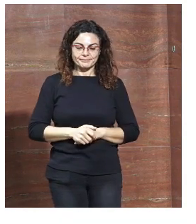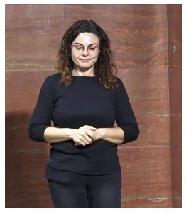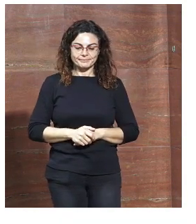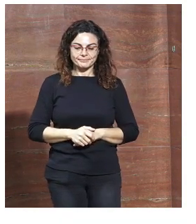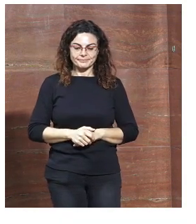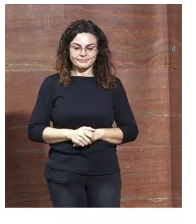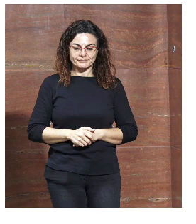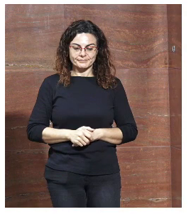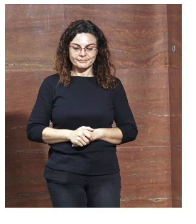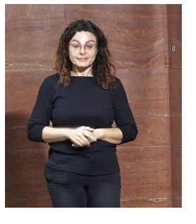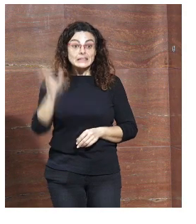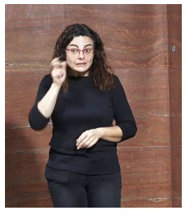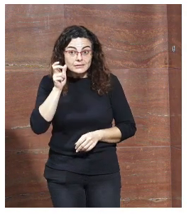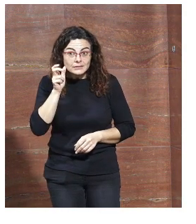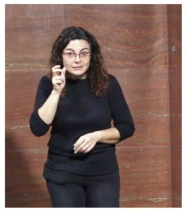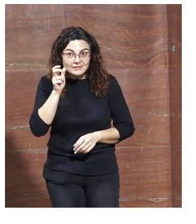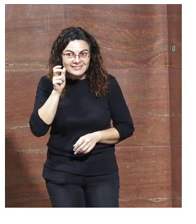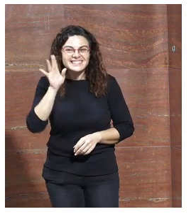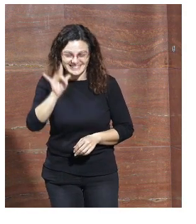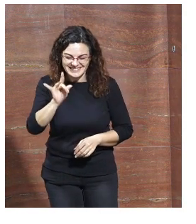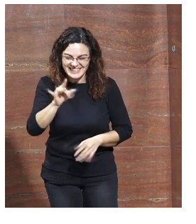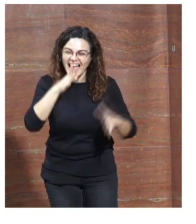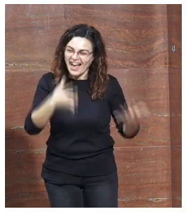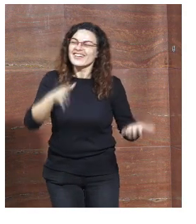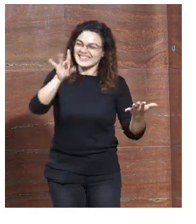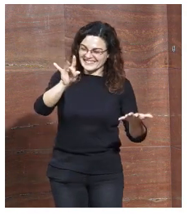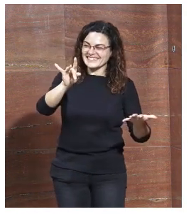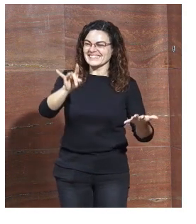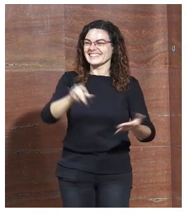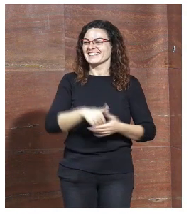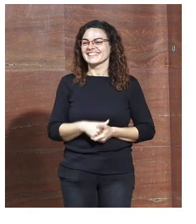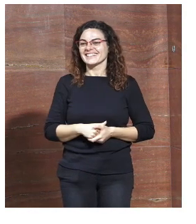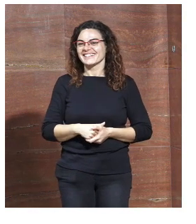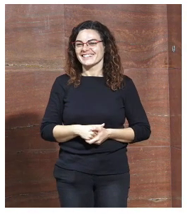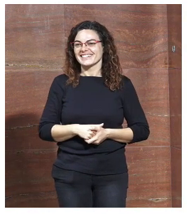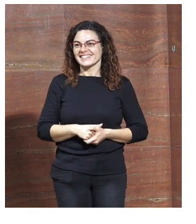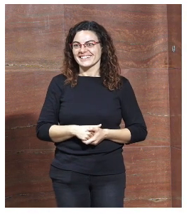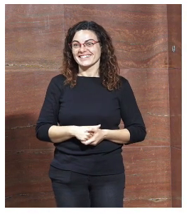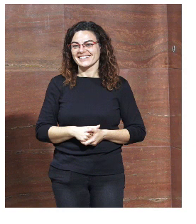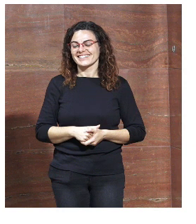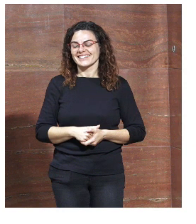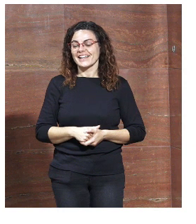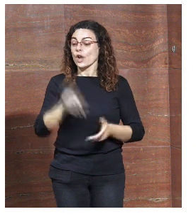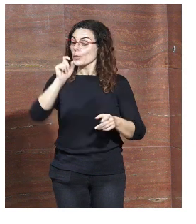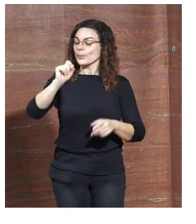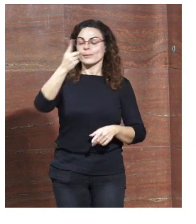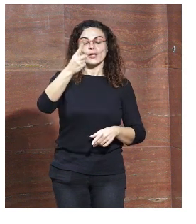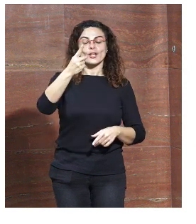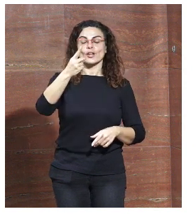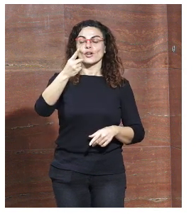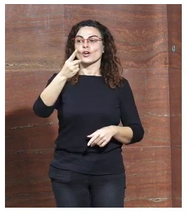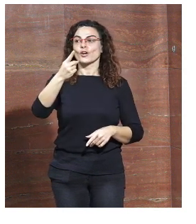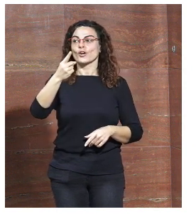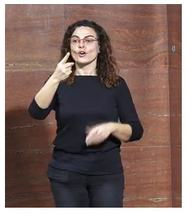Bueno, ¿se me escucha? Uy, ahora mucho, perdón. Bueno, antes de nada, agradecer a las